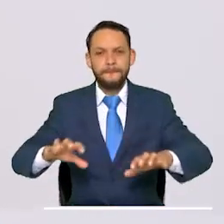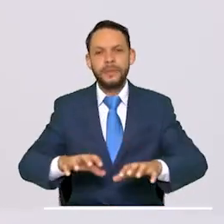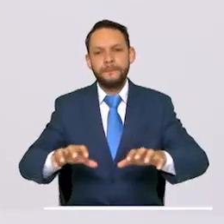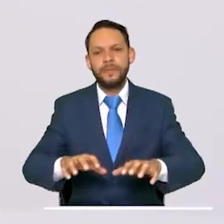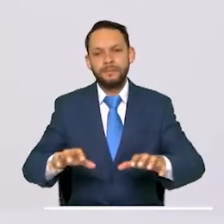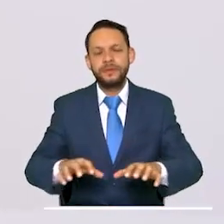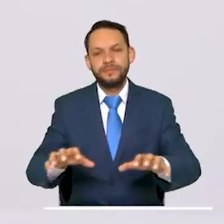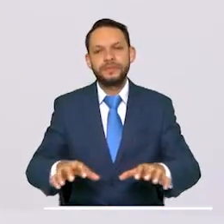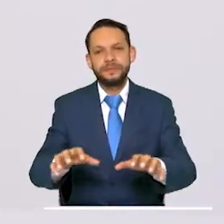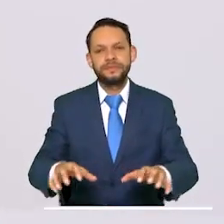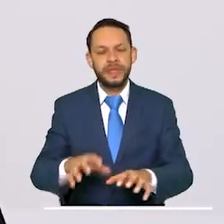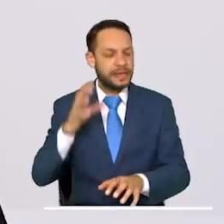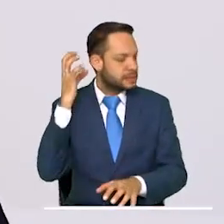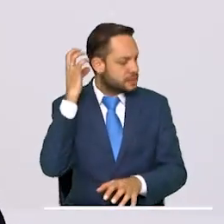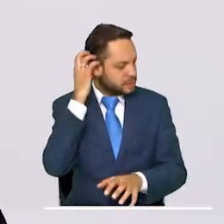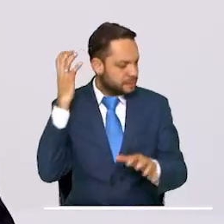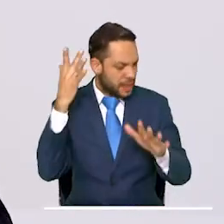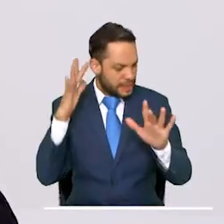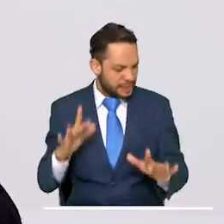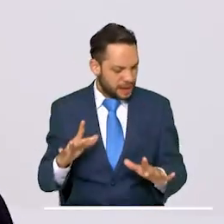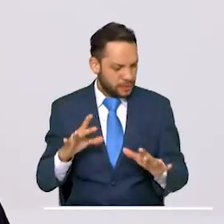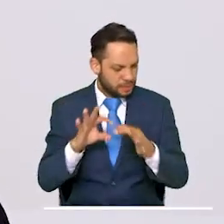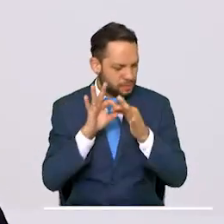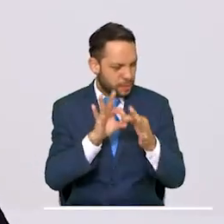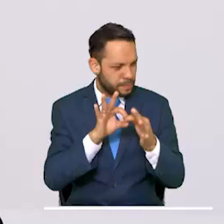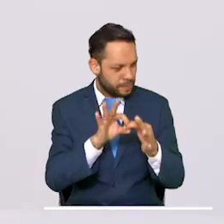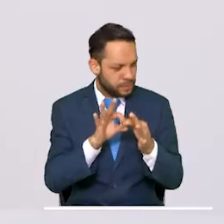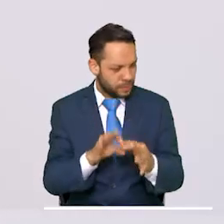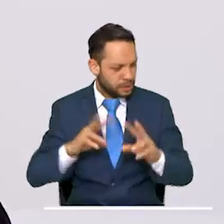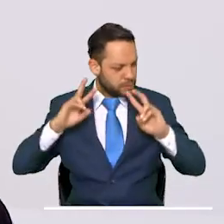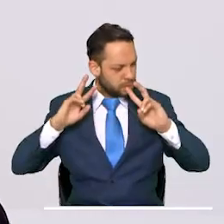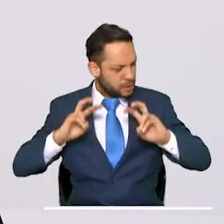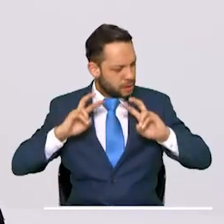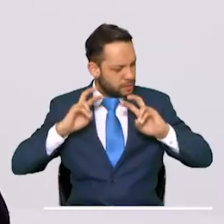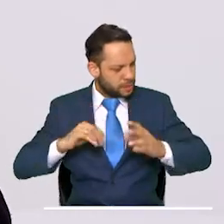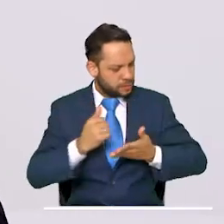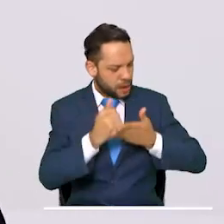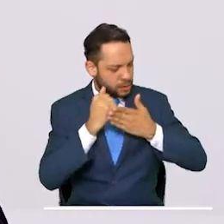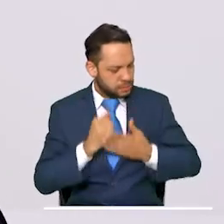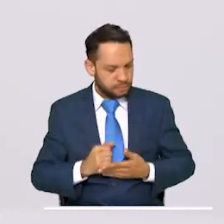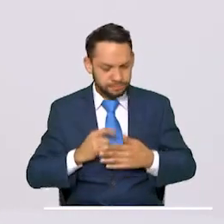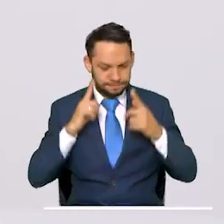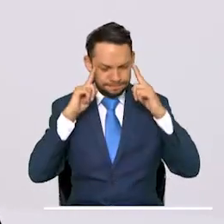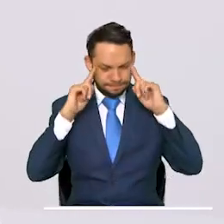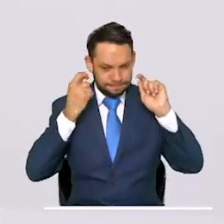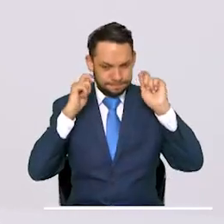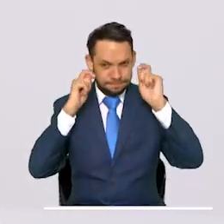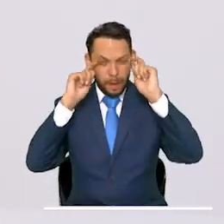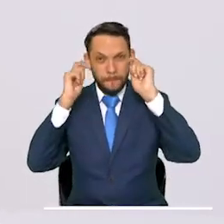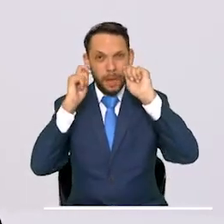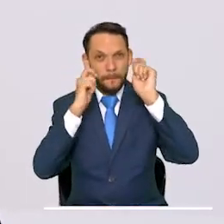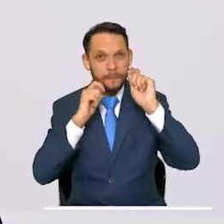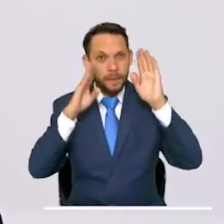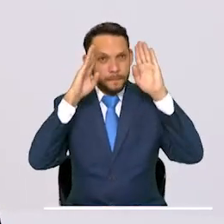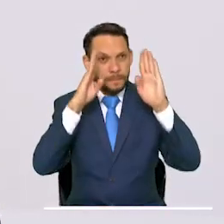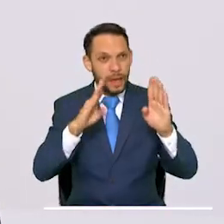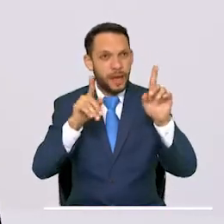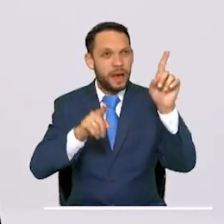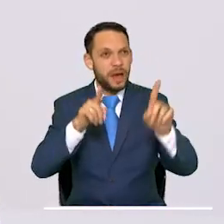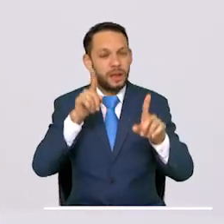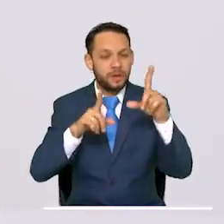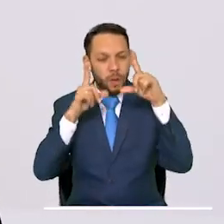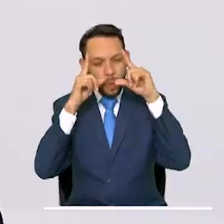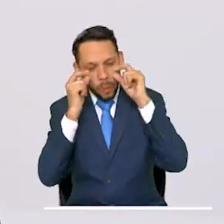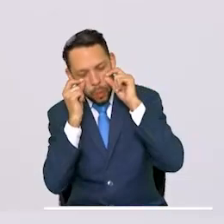sistema nervioso central. Nos garantiza mayor concentración, nos garantiza mejorar proceso de ciclo de sueño, nos